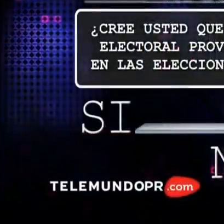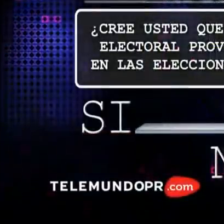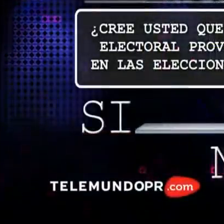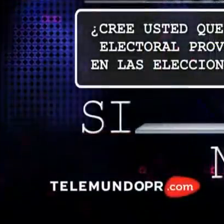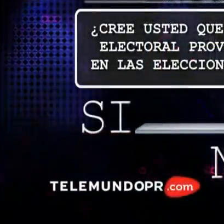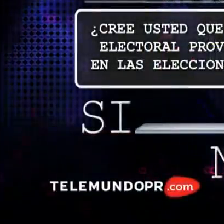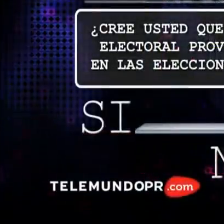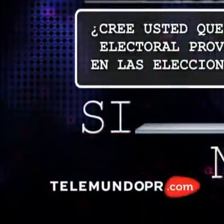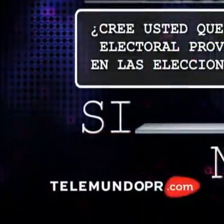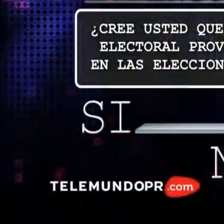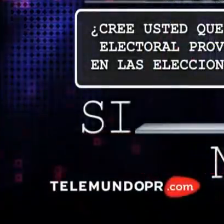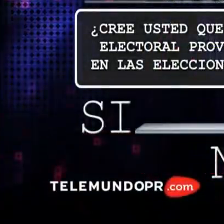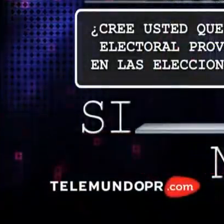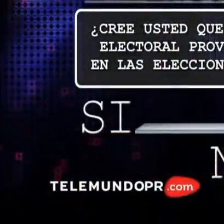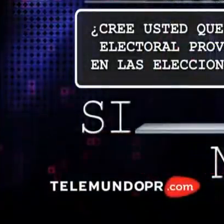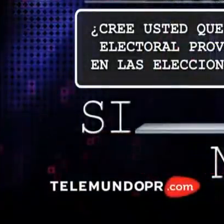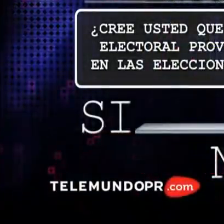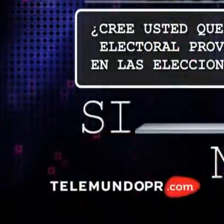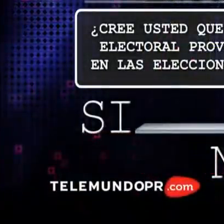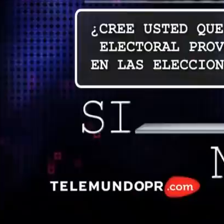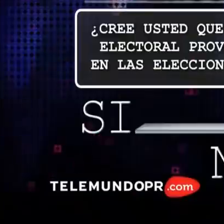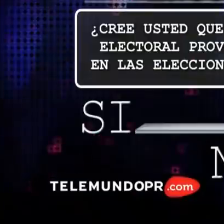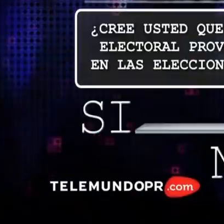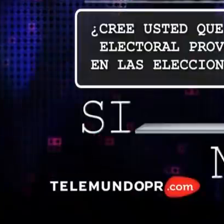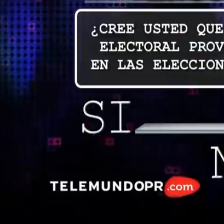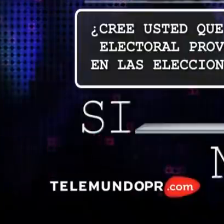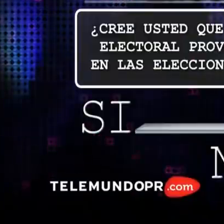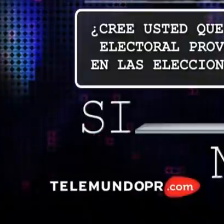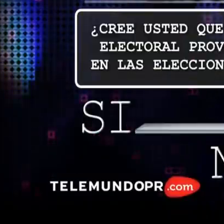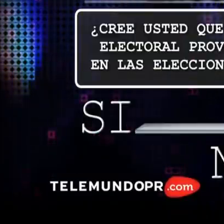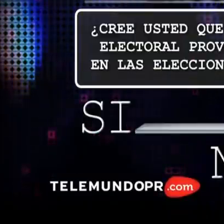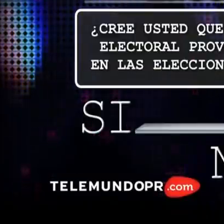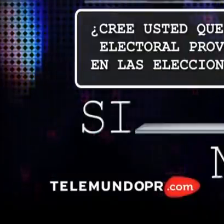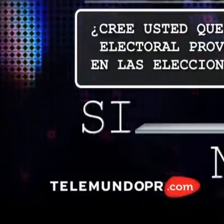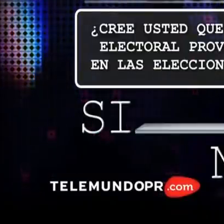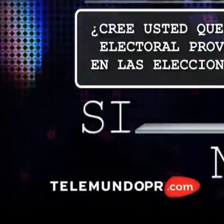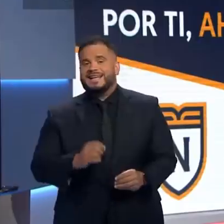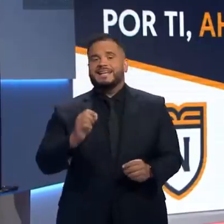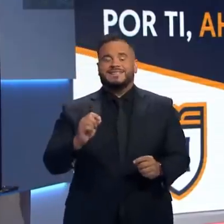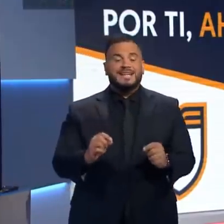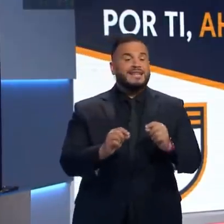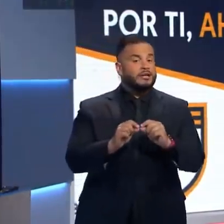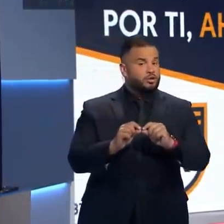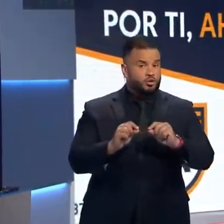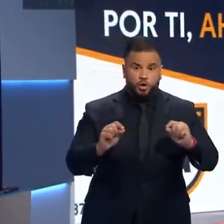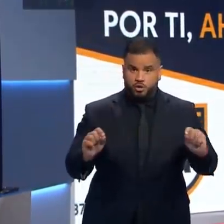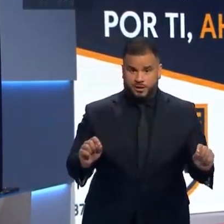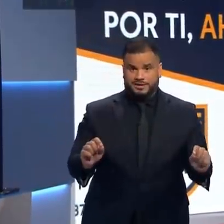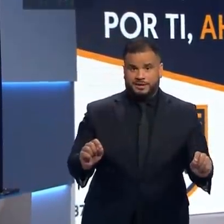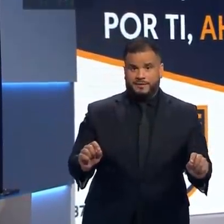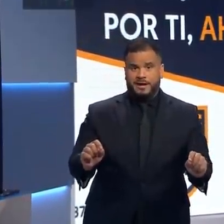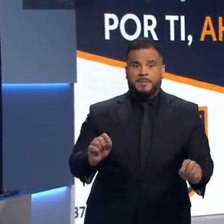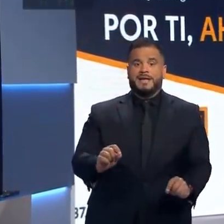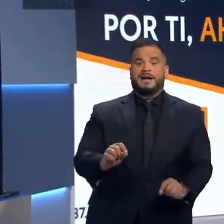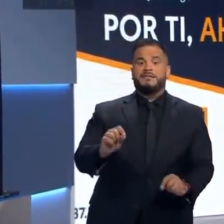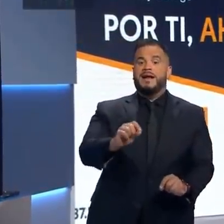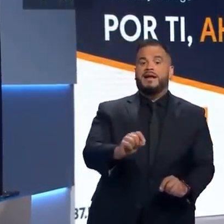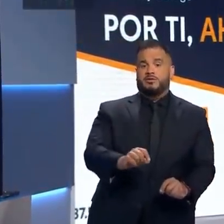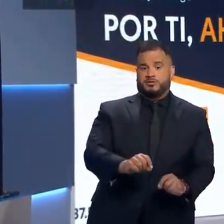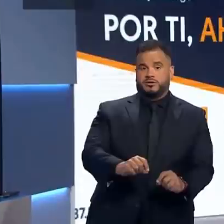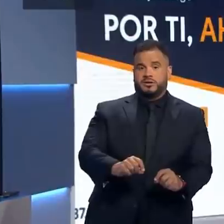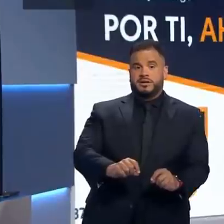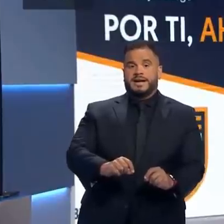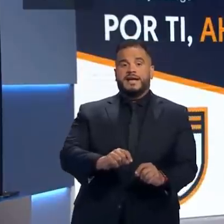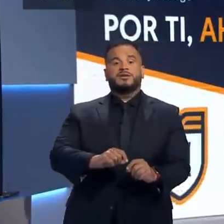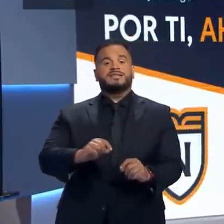el nuevo código electoral provocará un en noviembre? ¿Sí o no? Me gustaría saber su opinión. ¿Que entiende todo lo que sacrificas para llegar